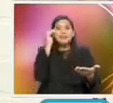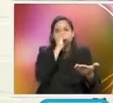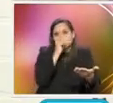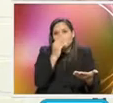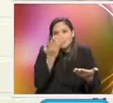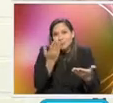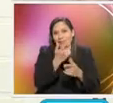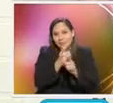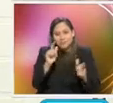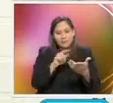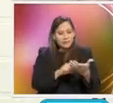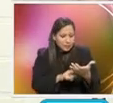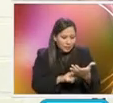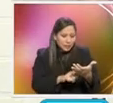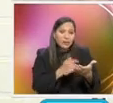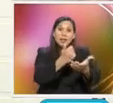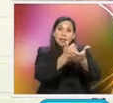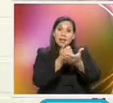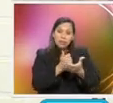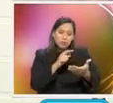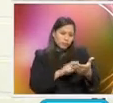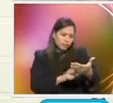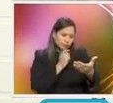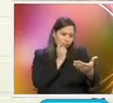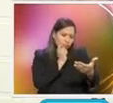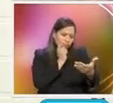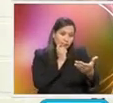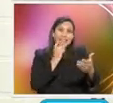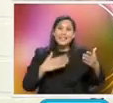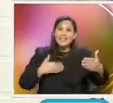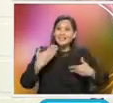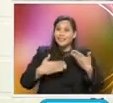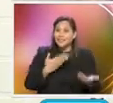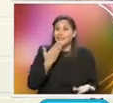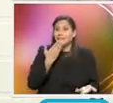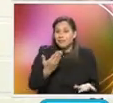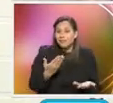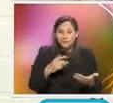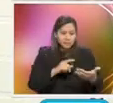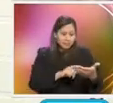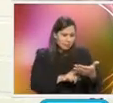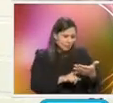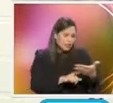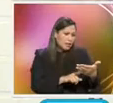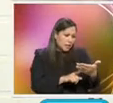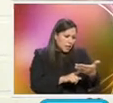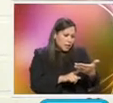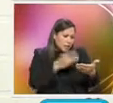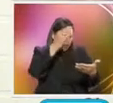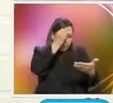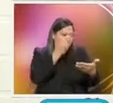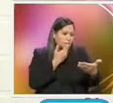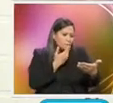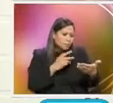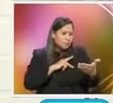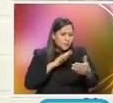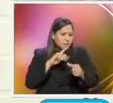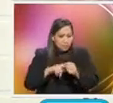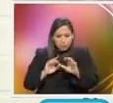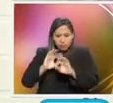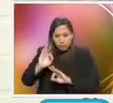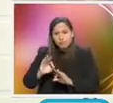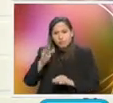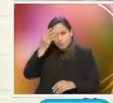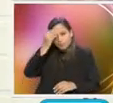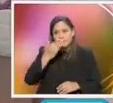libre y nos ayuda mucho y lo hace de manera muy divertida y además mucho más enriquecedora para tu relación con tu mascota. Tocas un punto